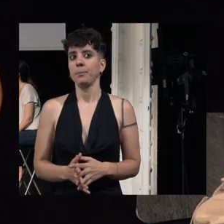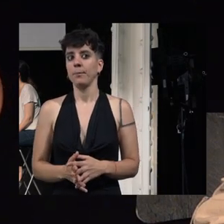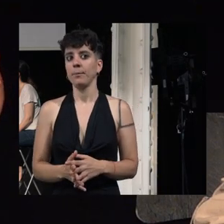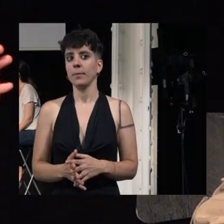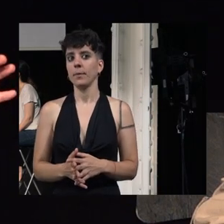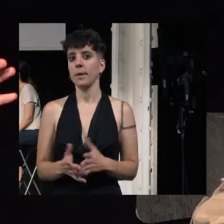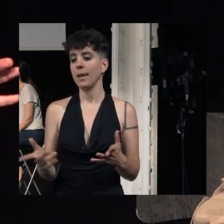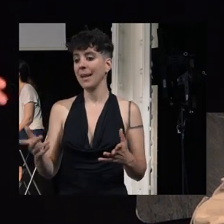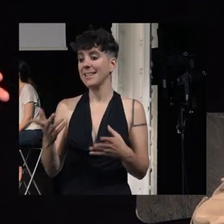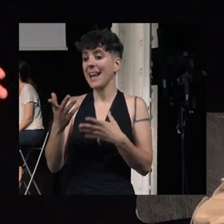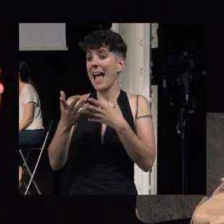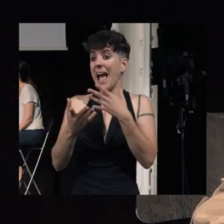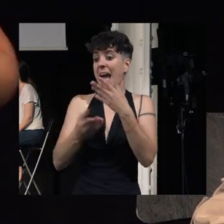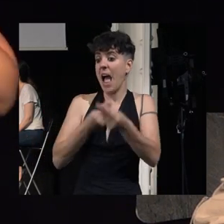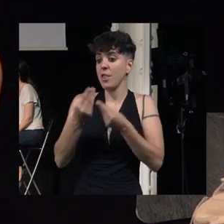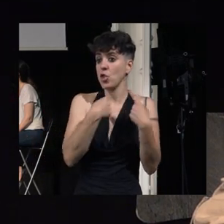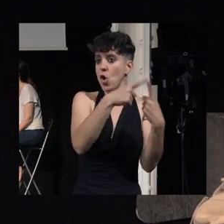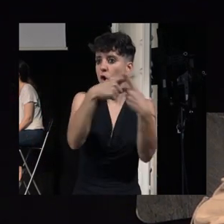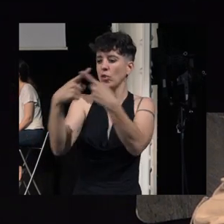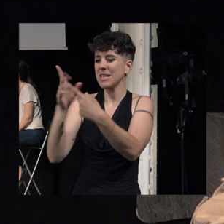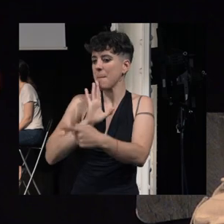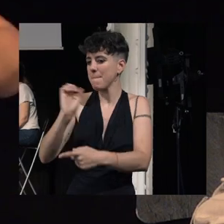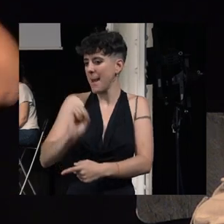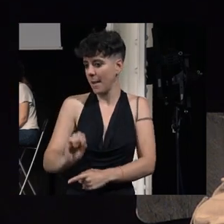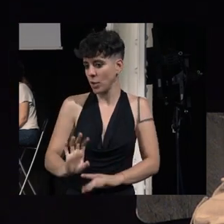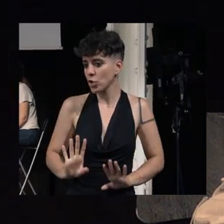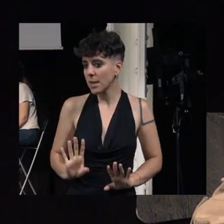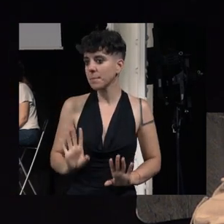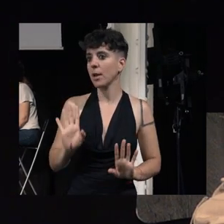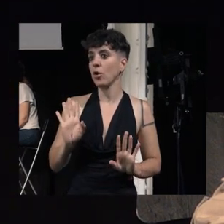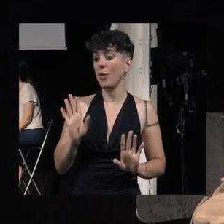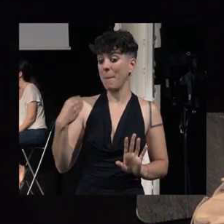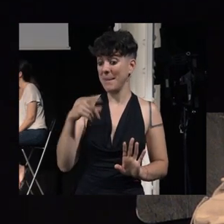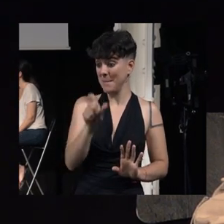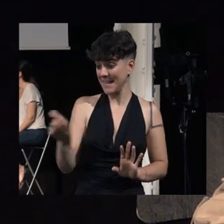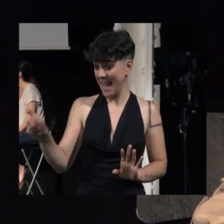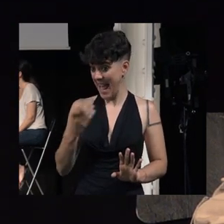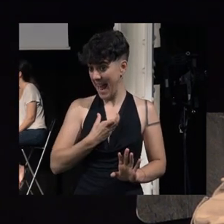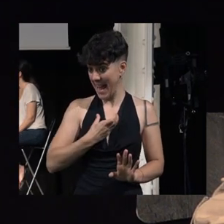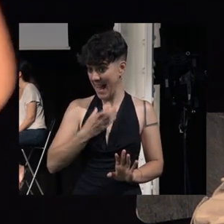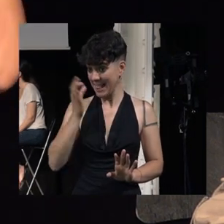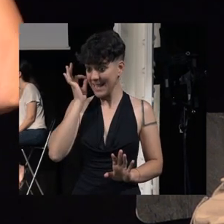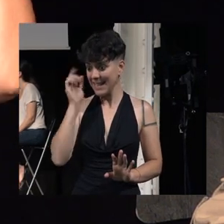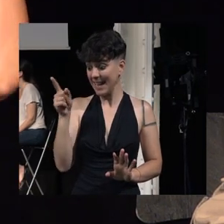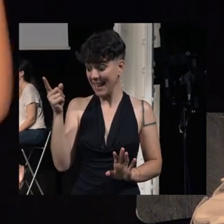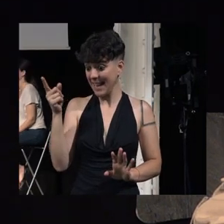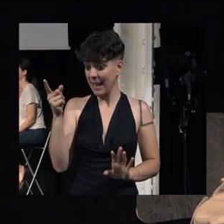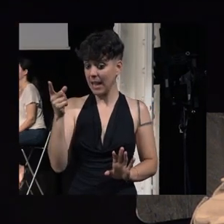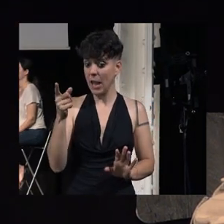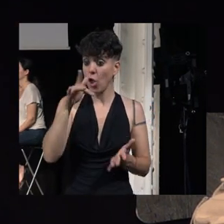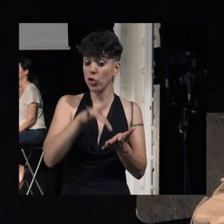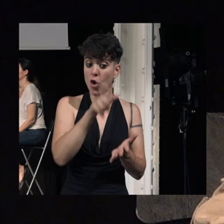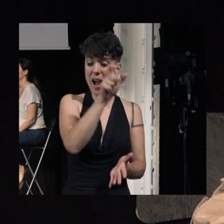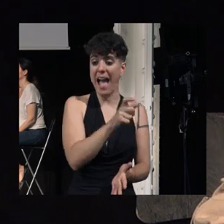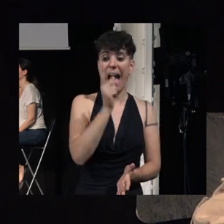Y que están haciendo cosas maravillosas, pero ahí hay un choque. Esas alcaldes... Y fueron las mismas que cuando Ada Colau